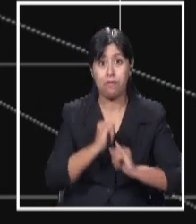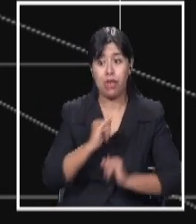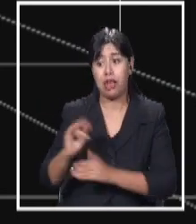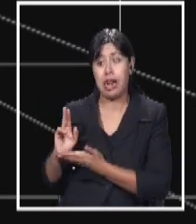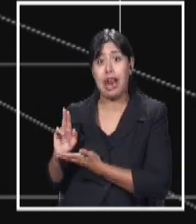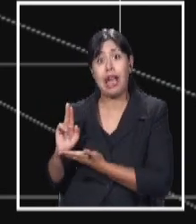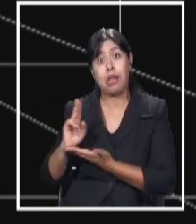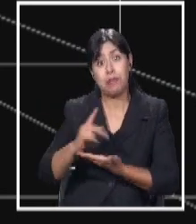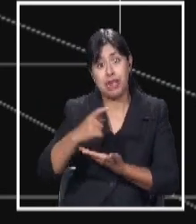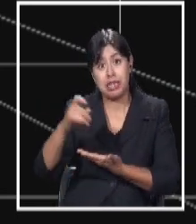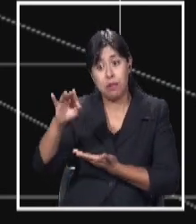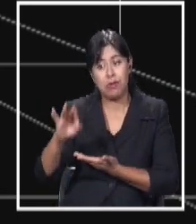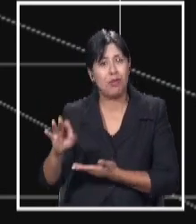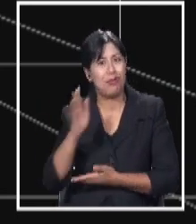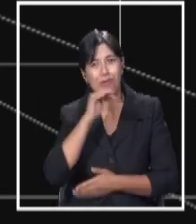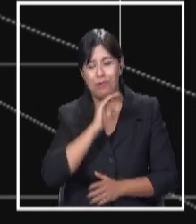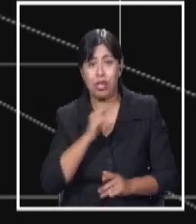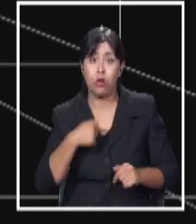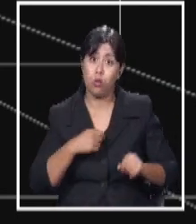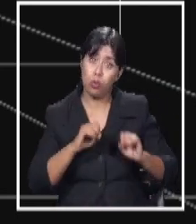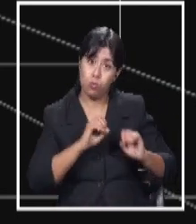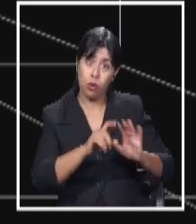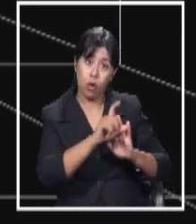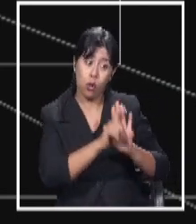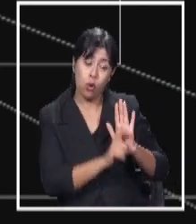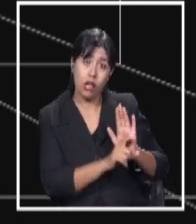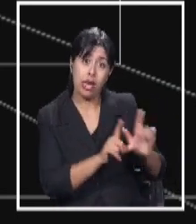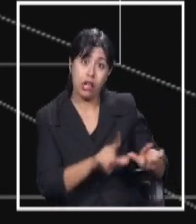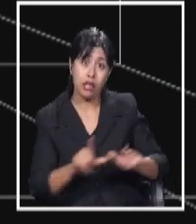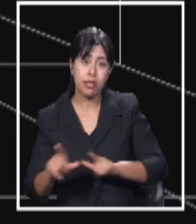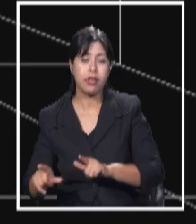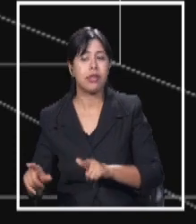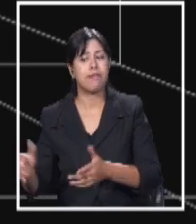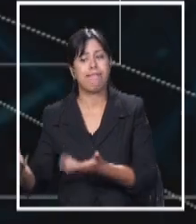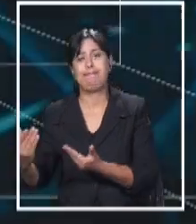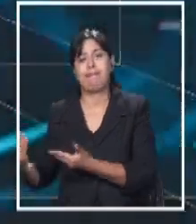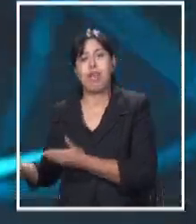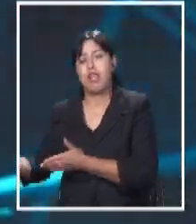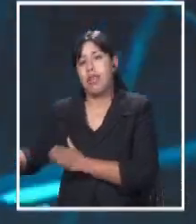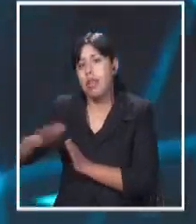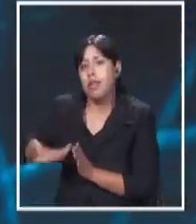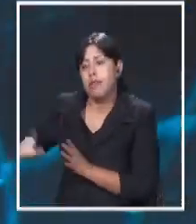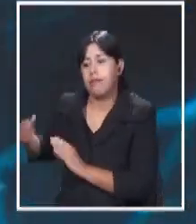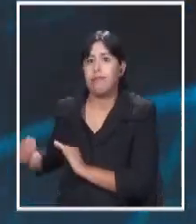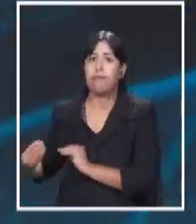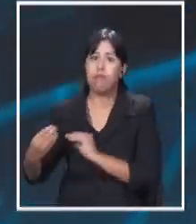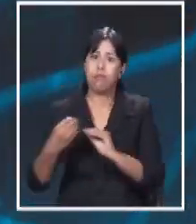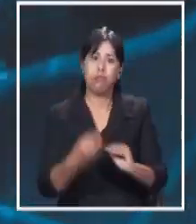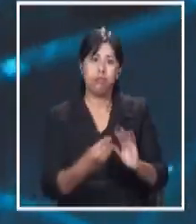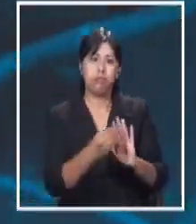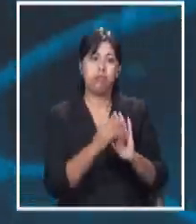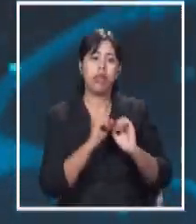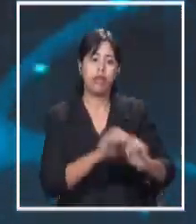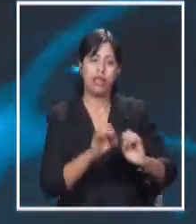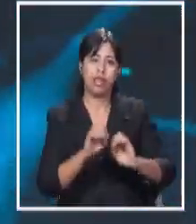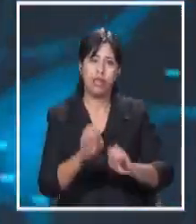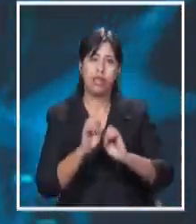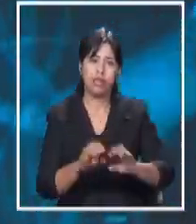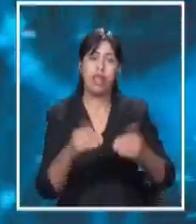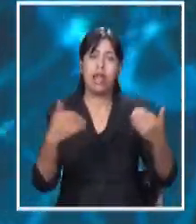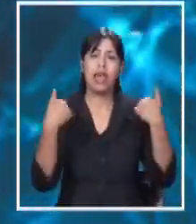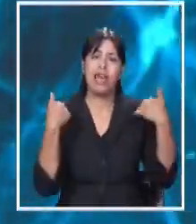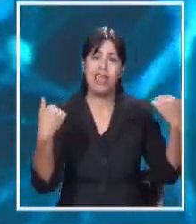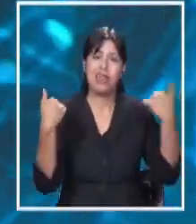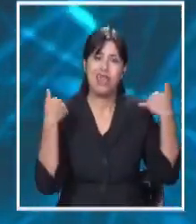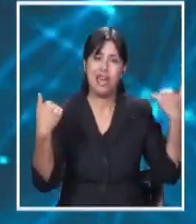de inteligencia artificial hay que entrenarlo, hay que tomar una muestra grande, entrenarlo y después aplicarlo. Y muchas veces ese entrenamiento se